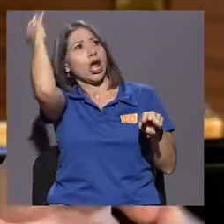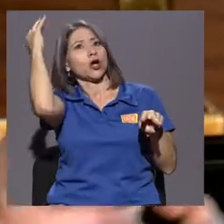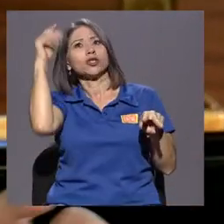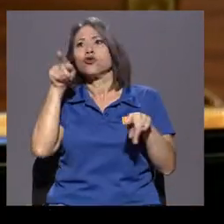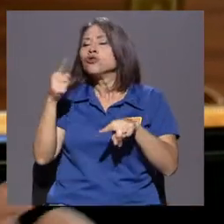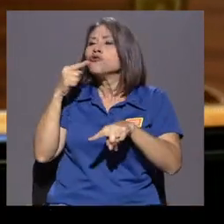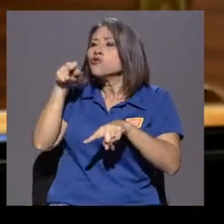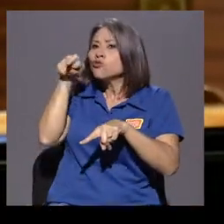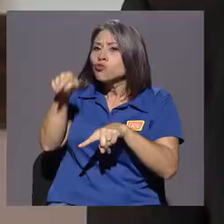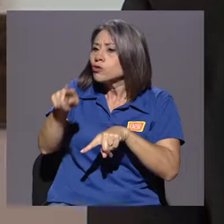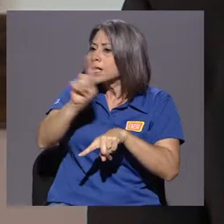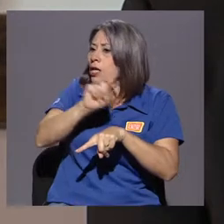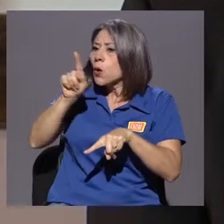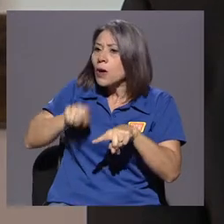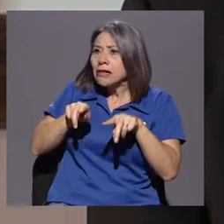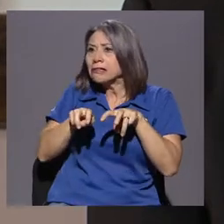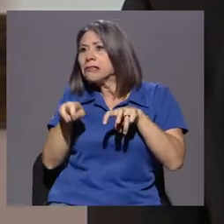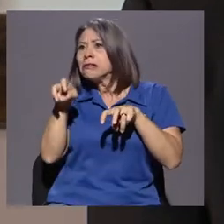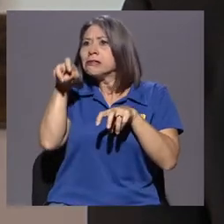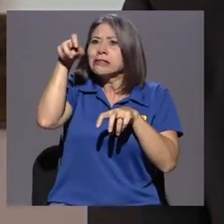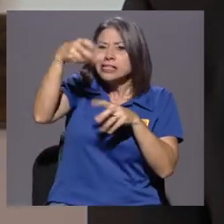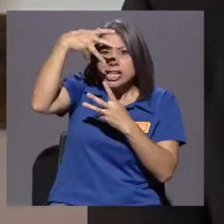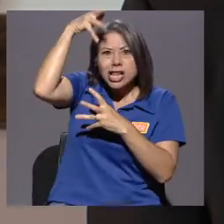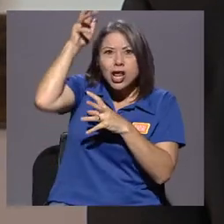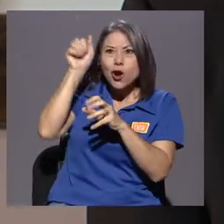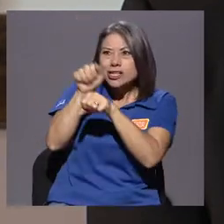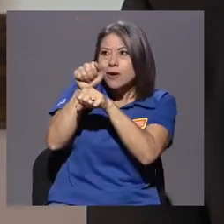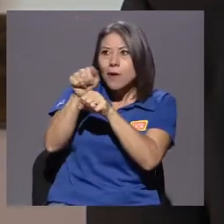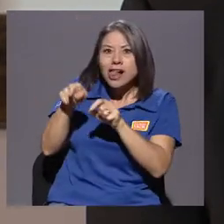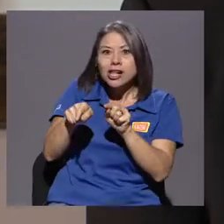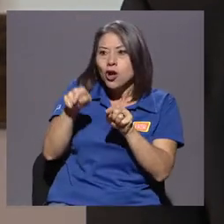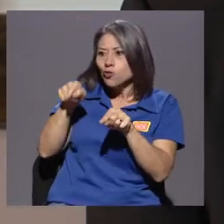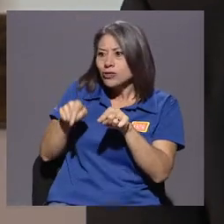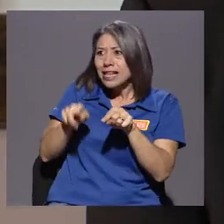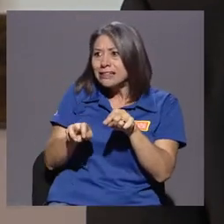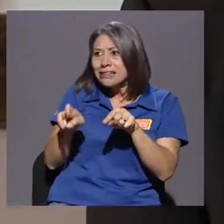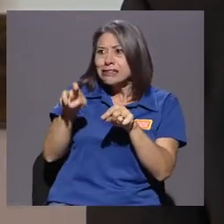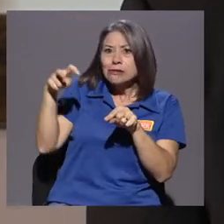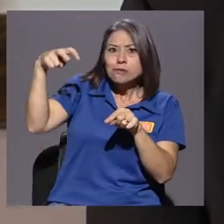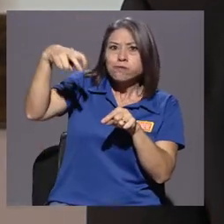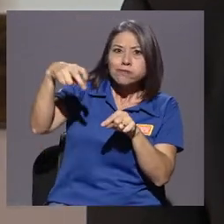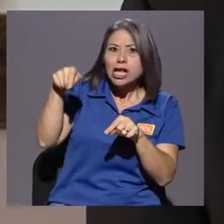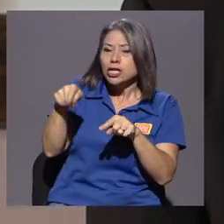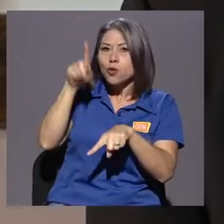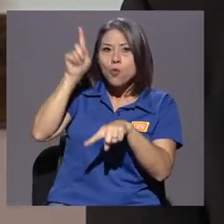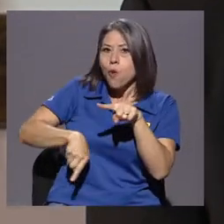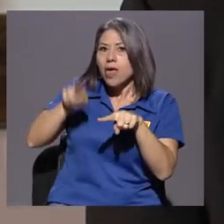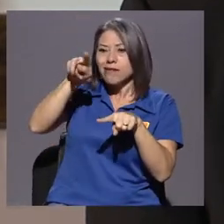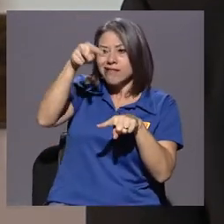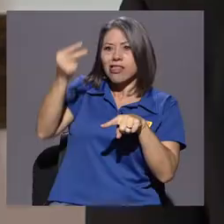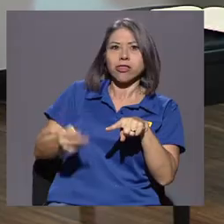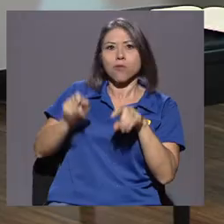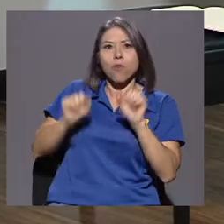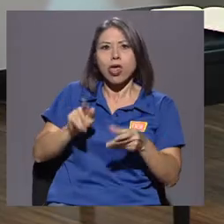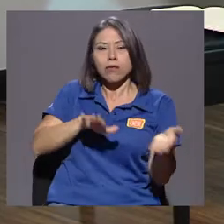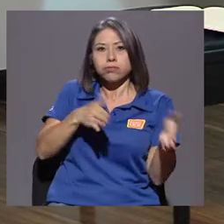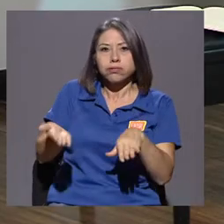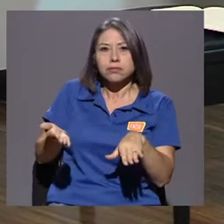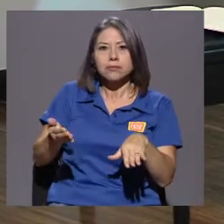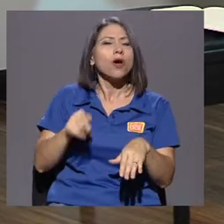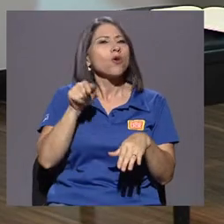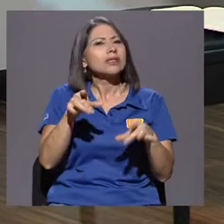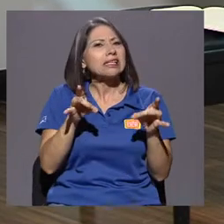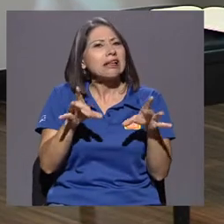me encaramé en esos leones no sé ni los vea no se va a montar en jesús leones una caída de ahí podría ser mortal